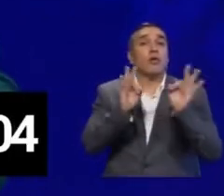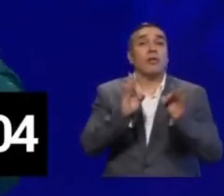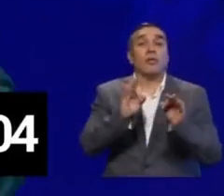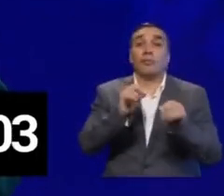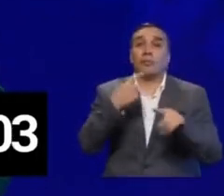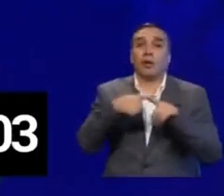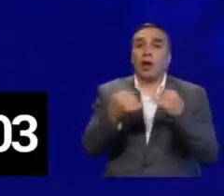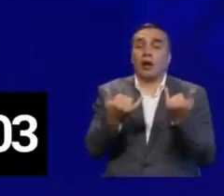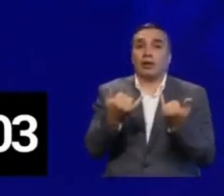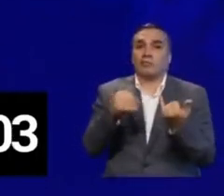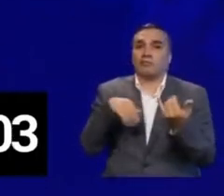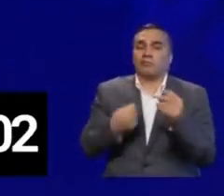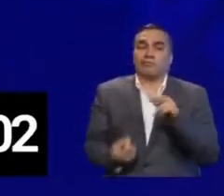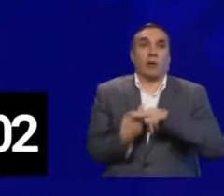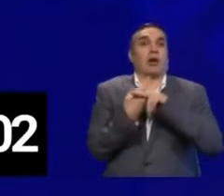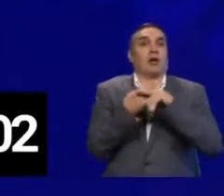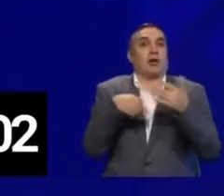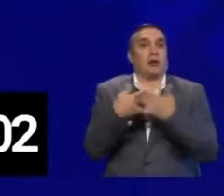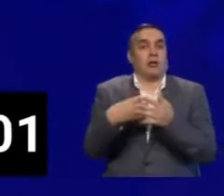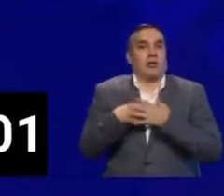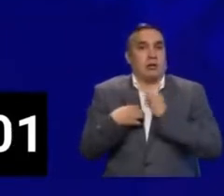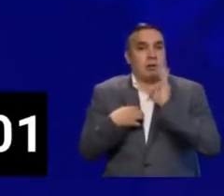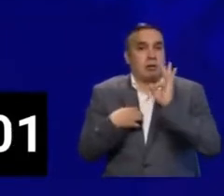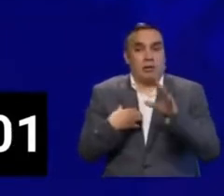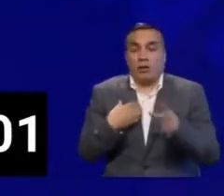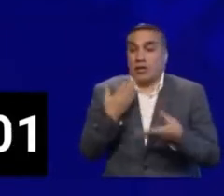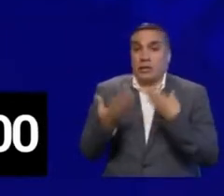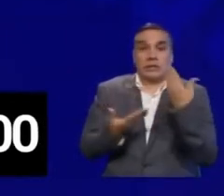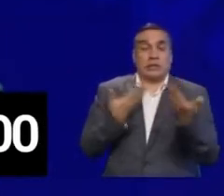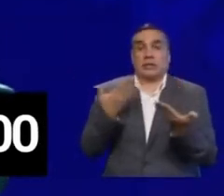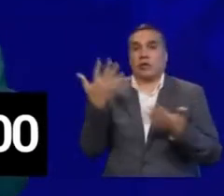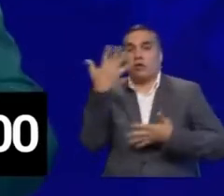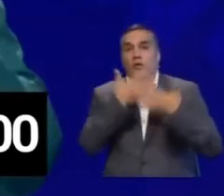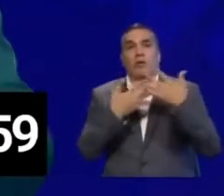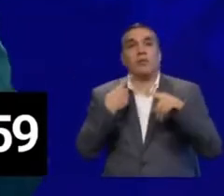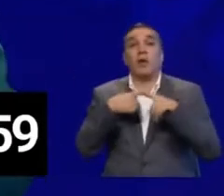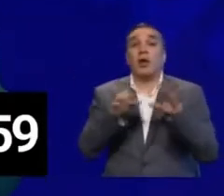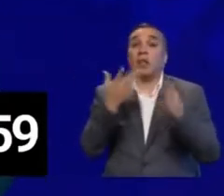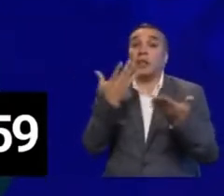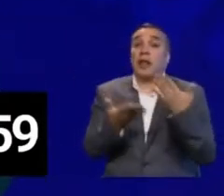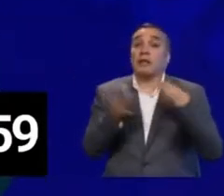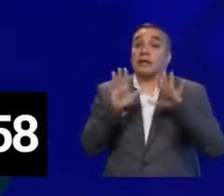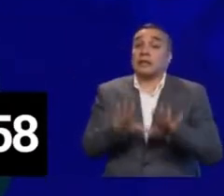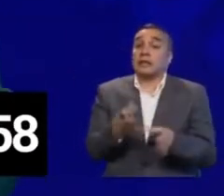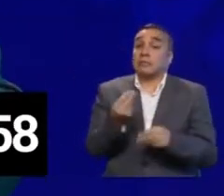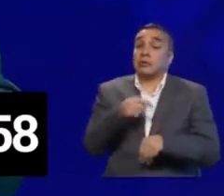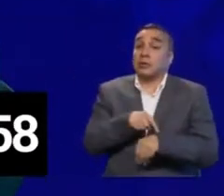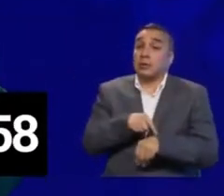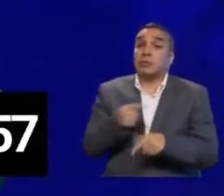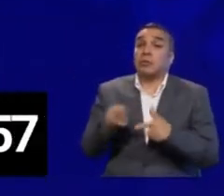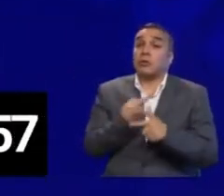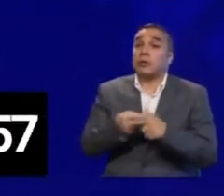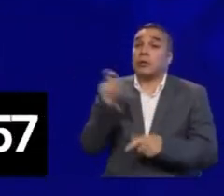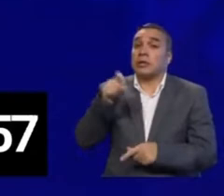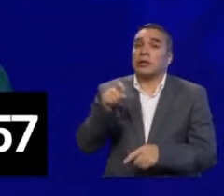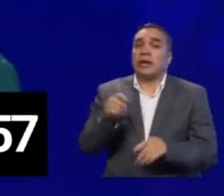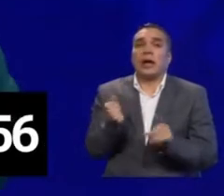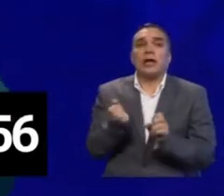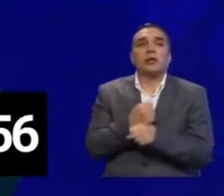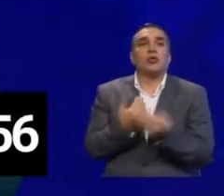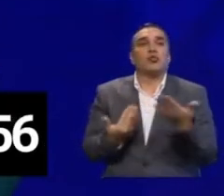manera intempestiva con la pandemia, probablemente esté aquí para quedarse. Por eso necesitamos también desarrollar un